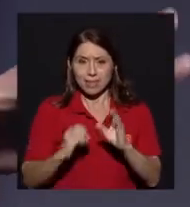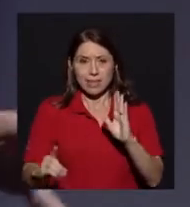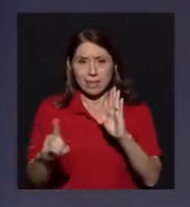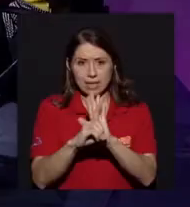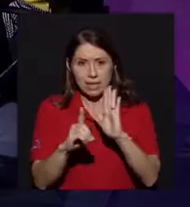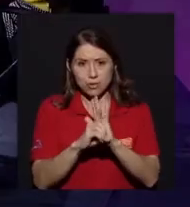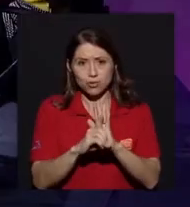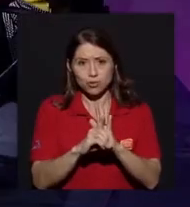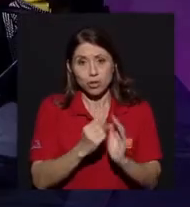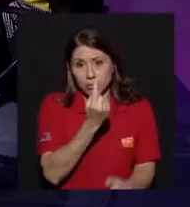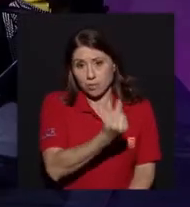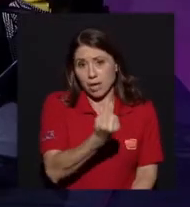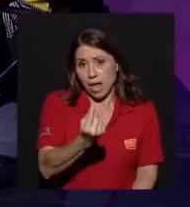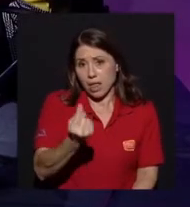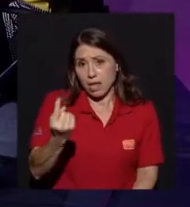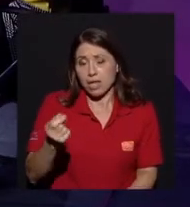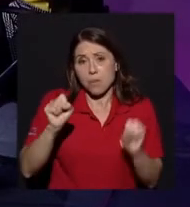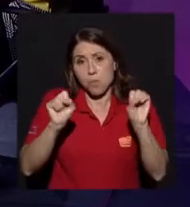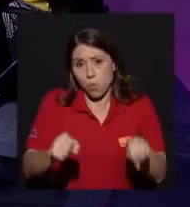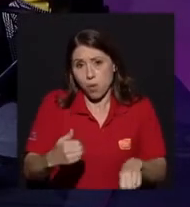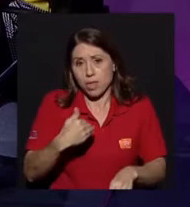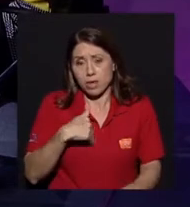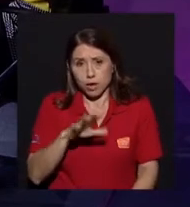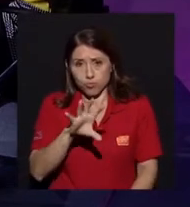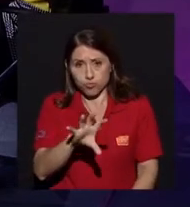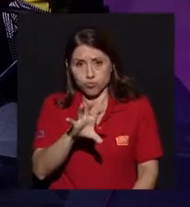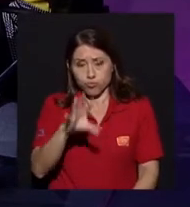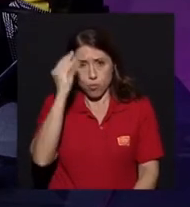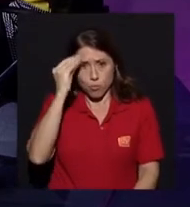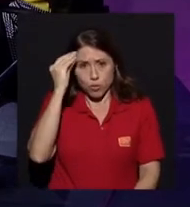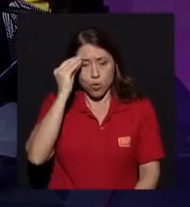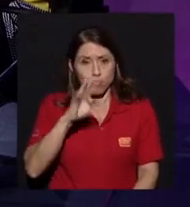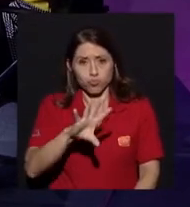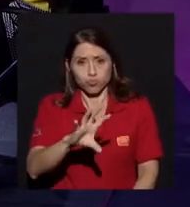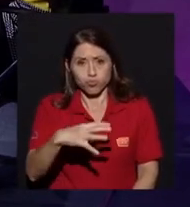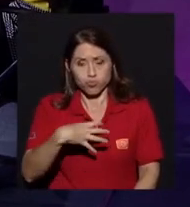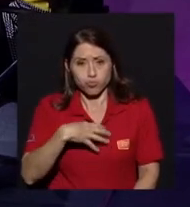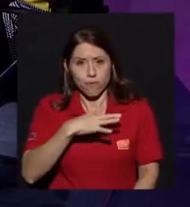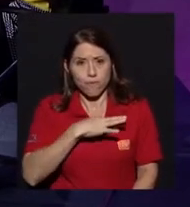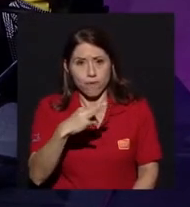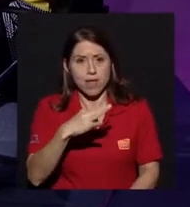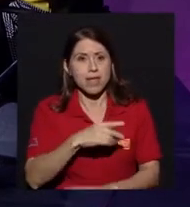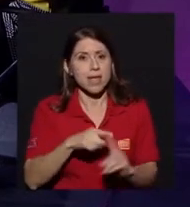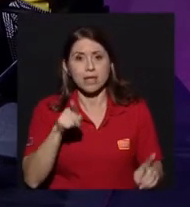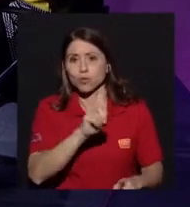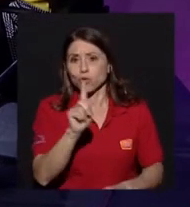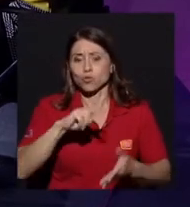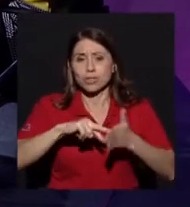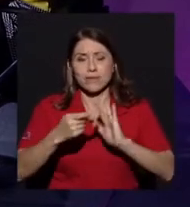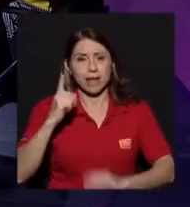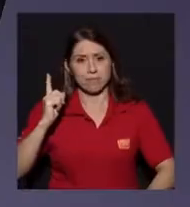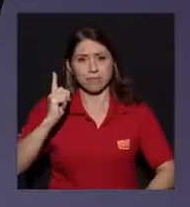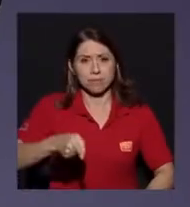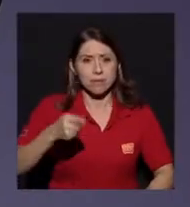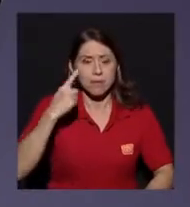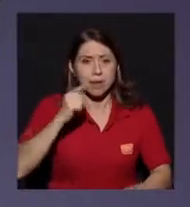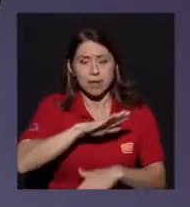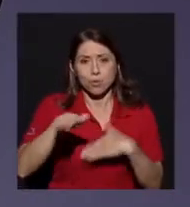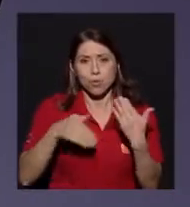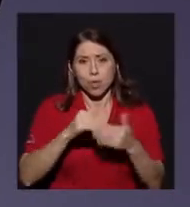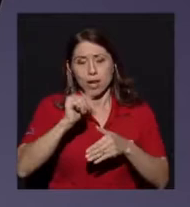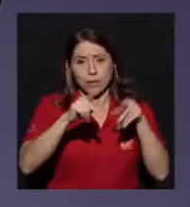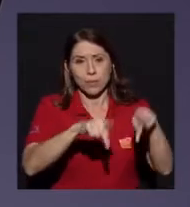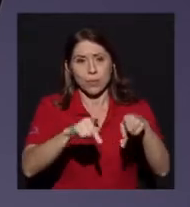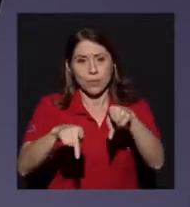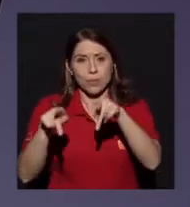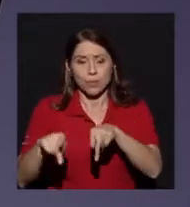bien es cierto cada quien puede tener su opinión o su fe ellas no son vinculantes para el resto de la población vamos